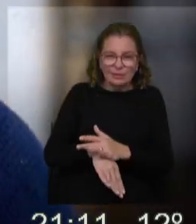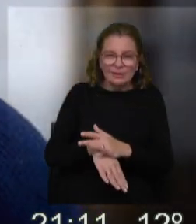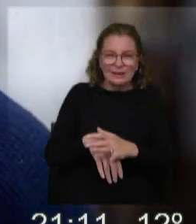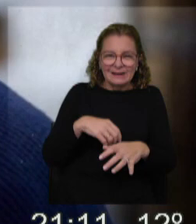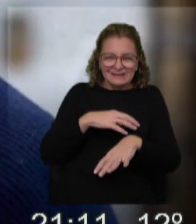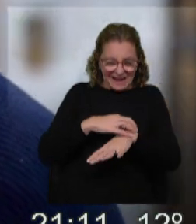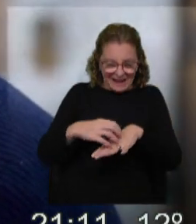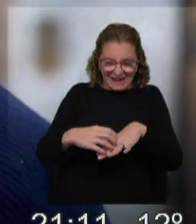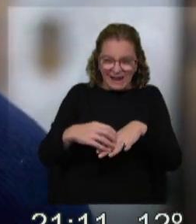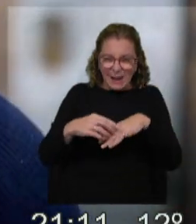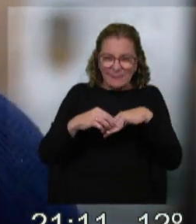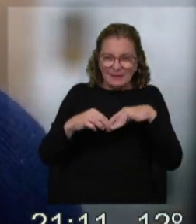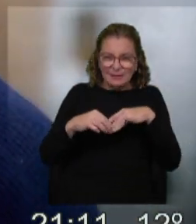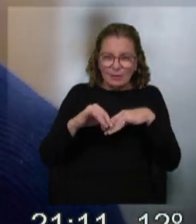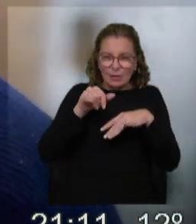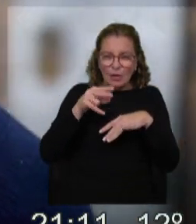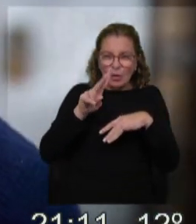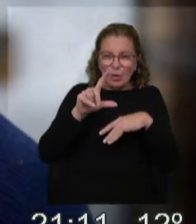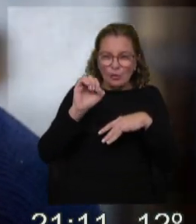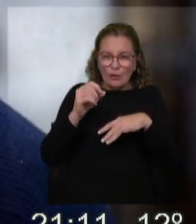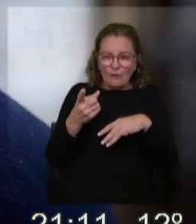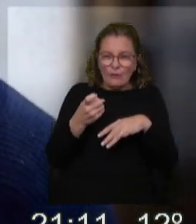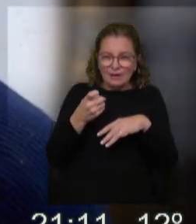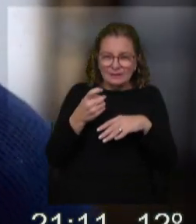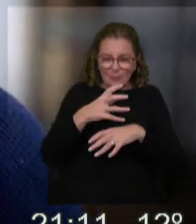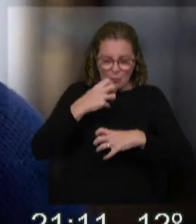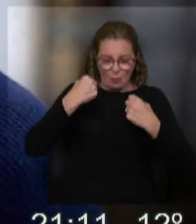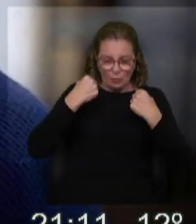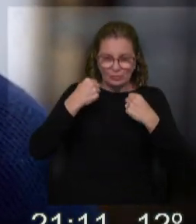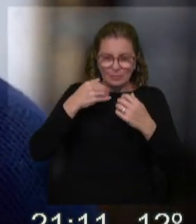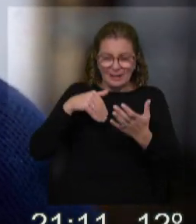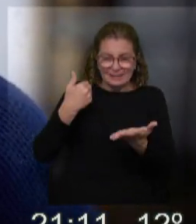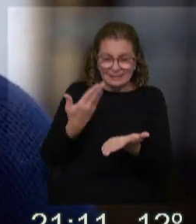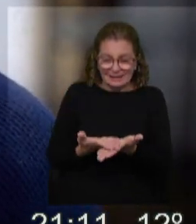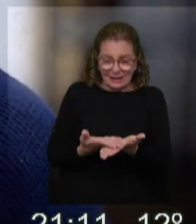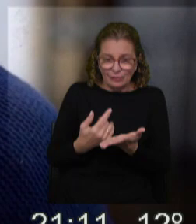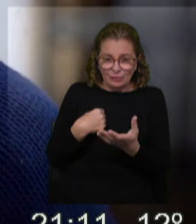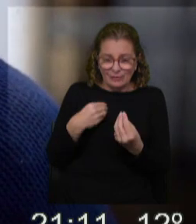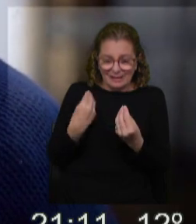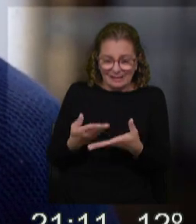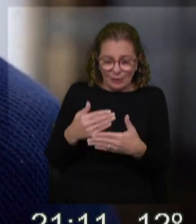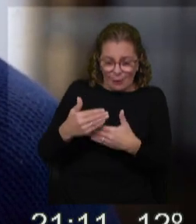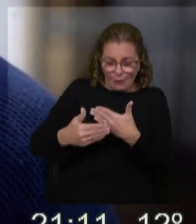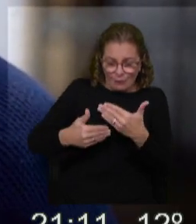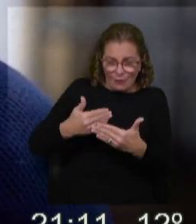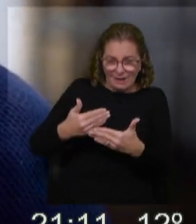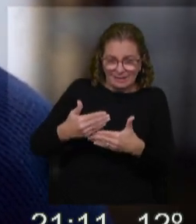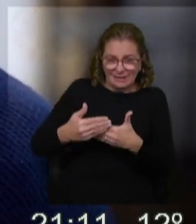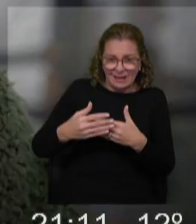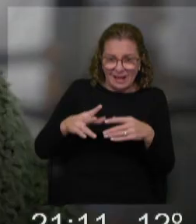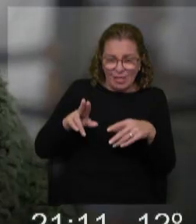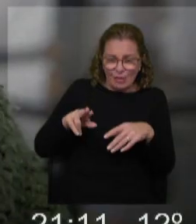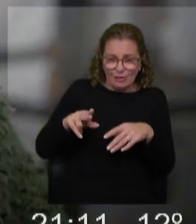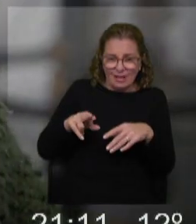las piernas. Julio, fuerte, musculoso, me había tirado al pie de la parva y yo había caído envuelta en una vestidura